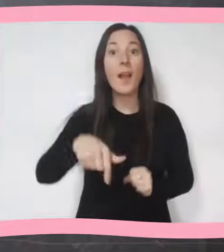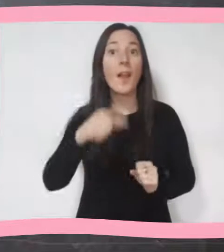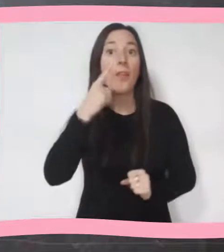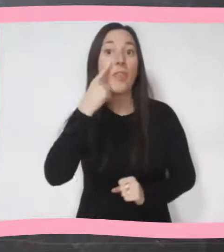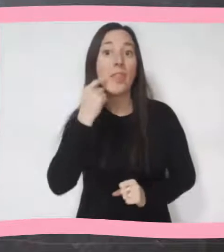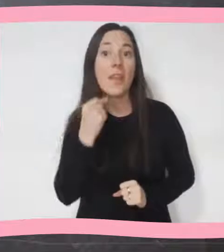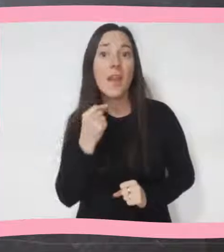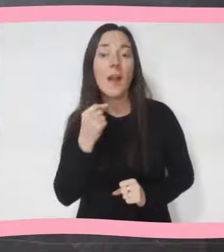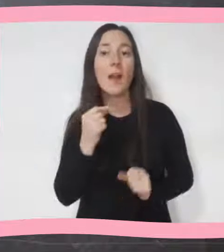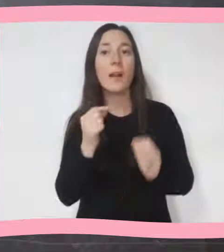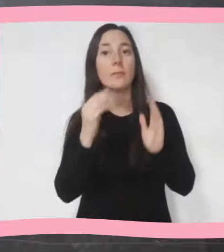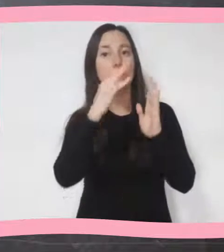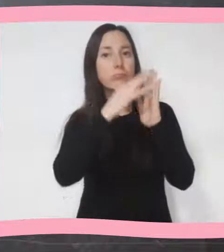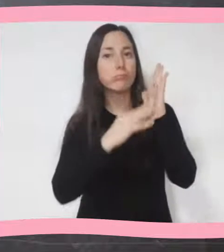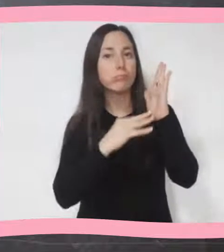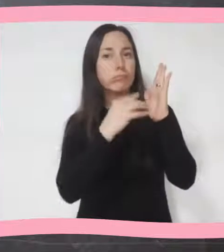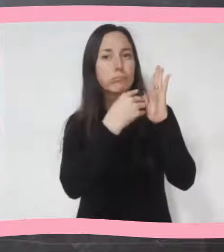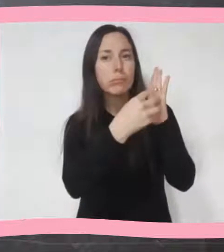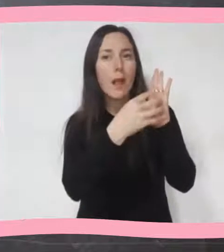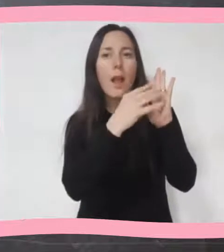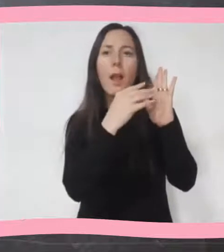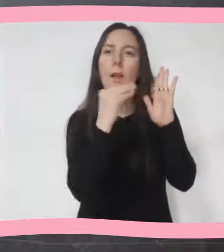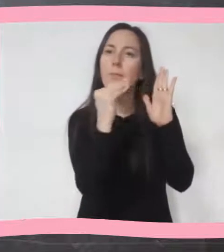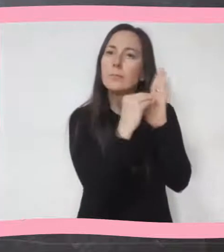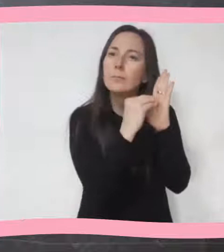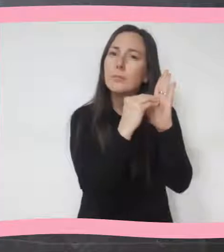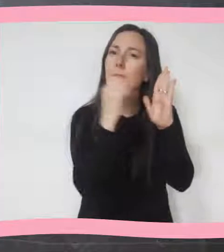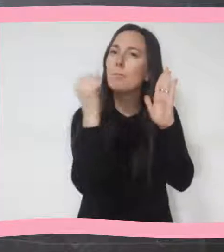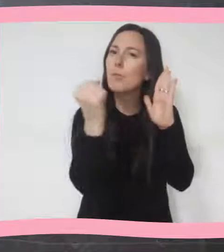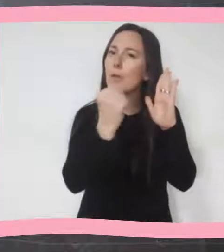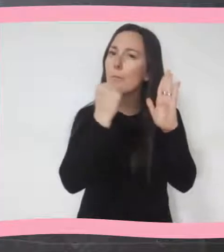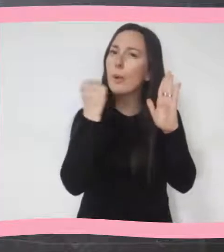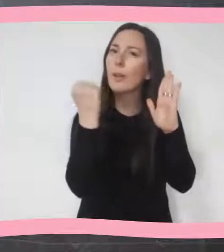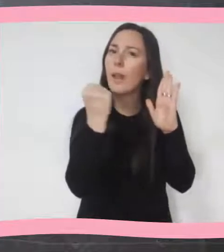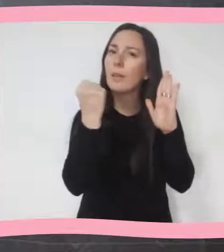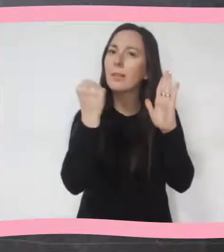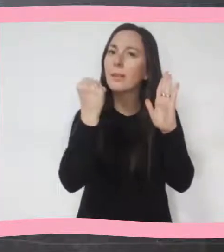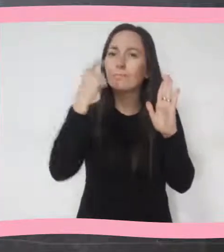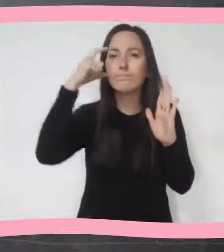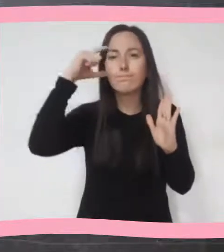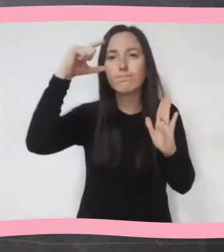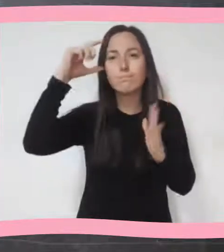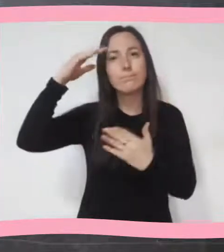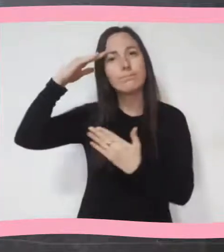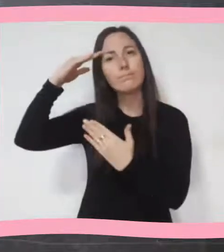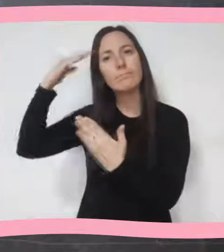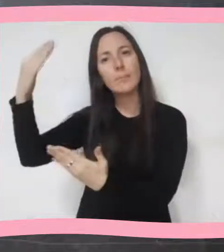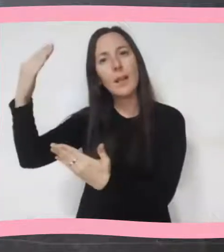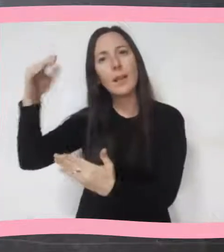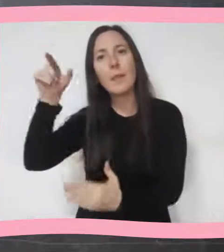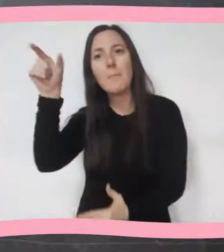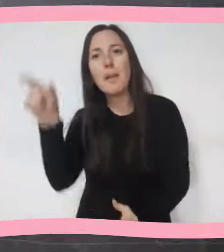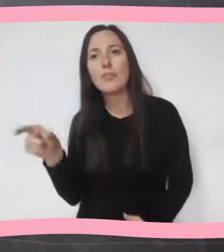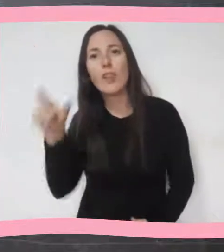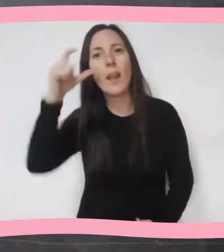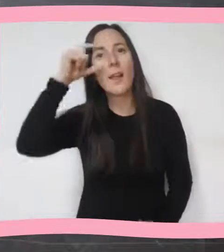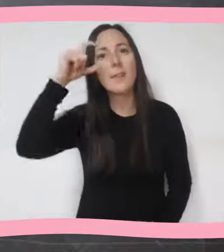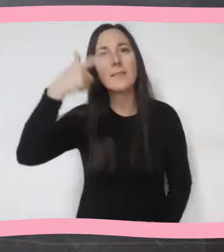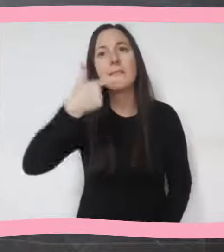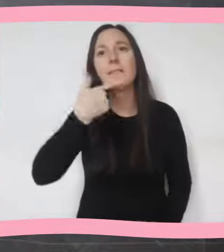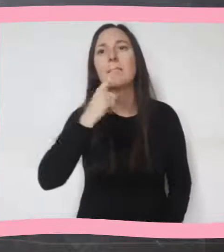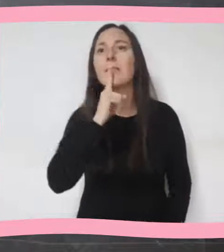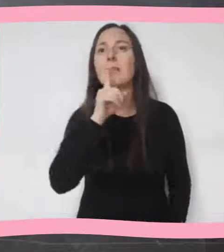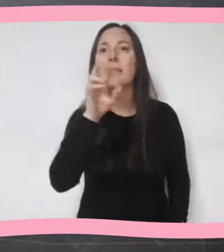a José Manuel Estrada, fallecido un 17 de septiembre del año 1894,